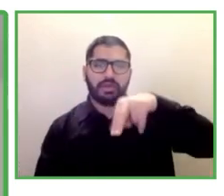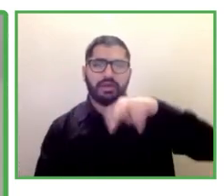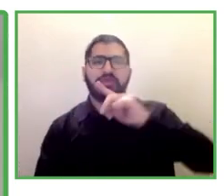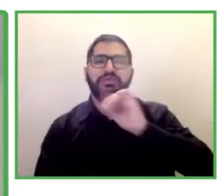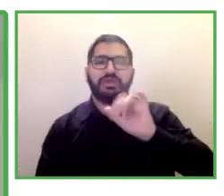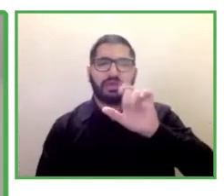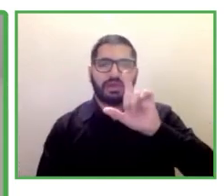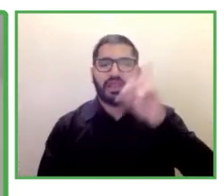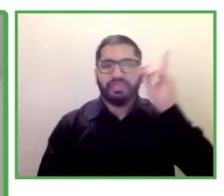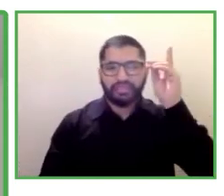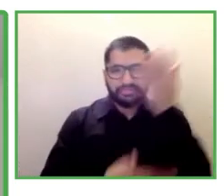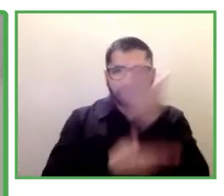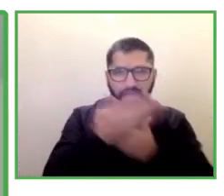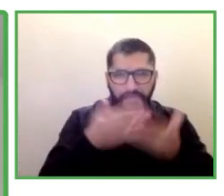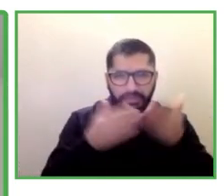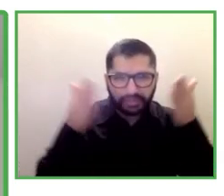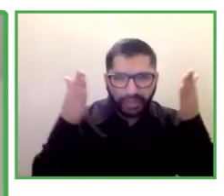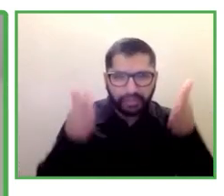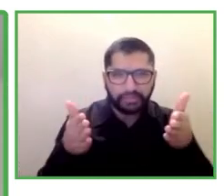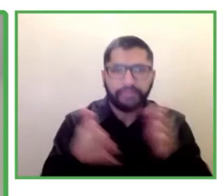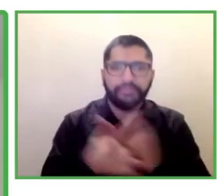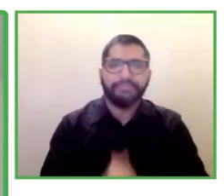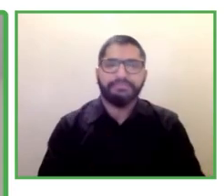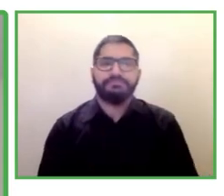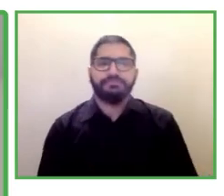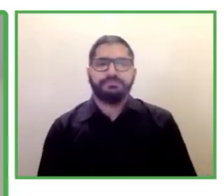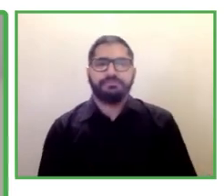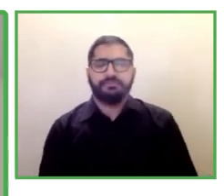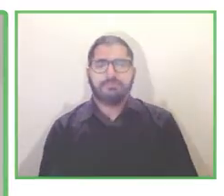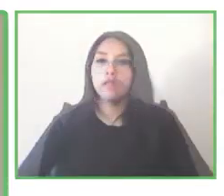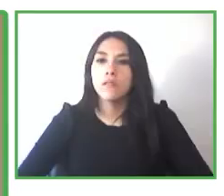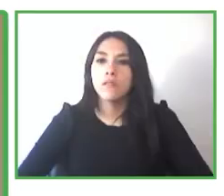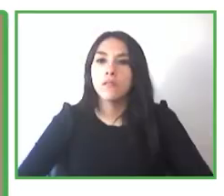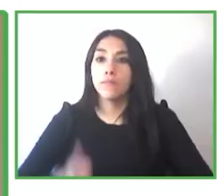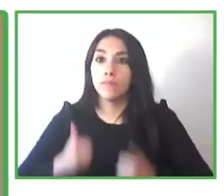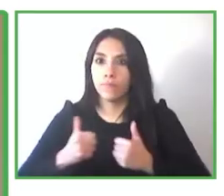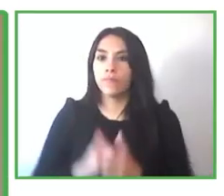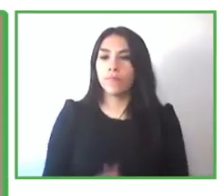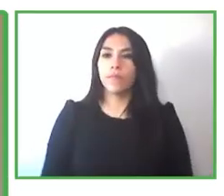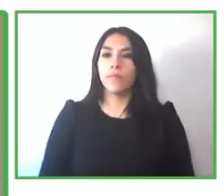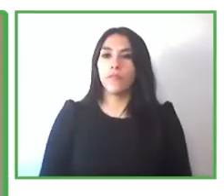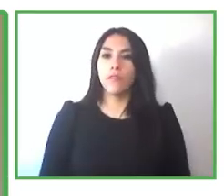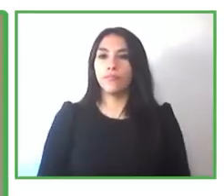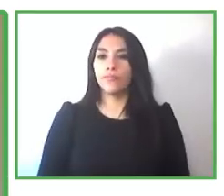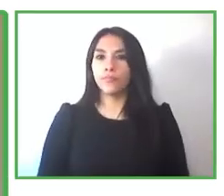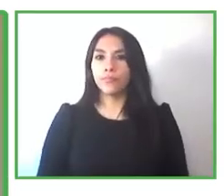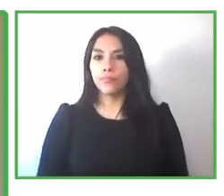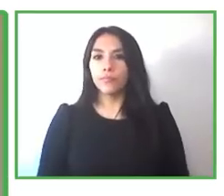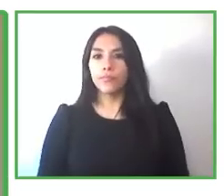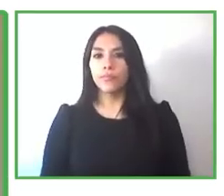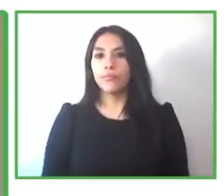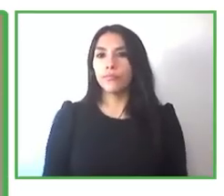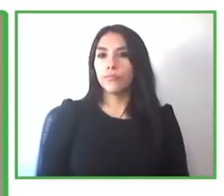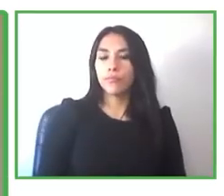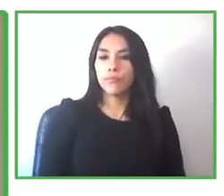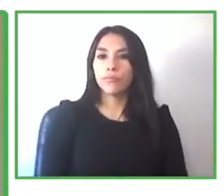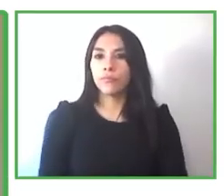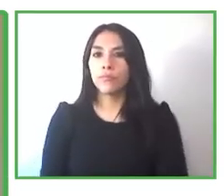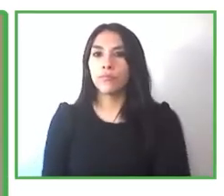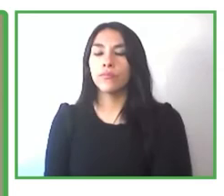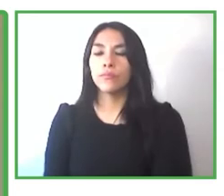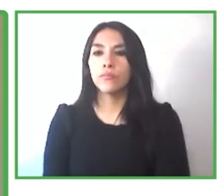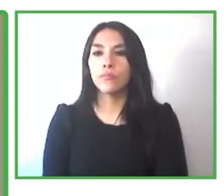Hola. Thank you so much for inviting